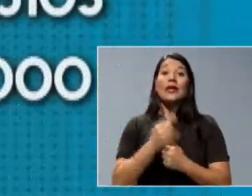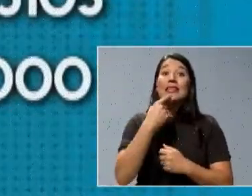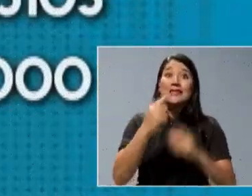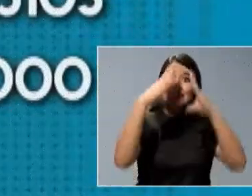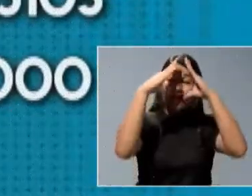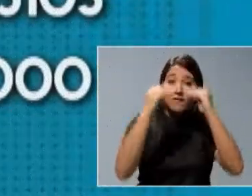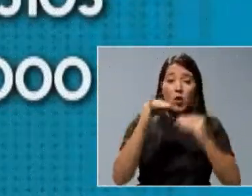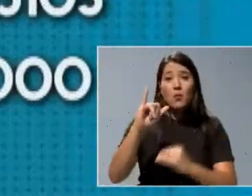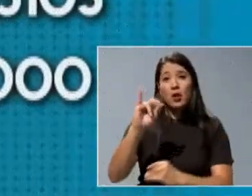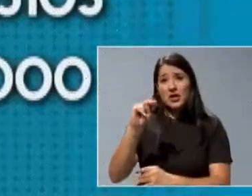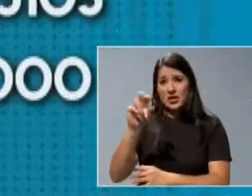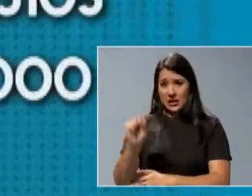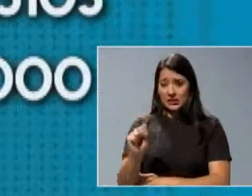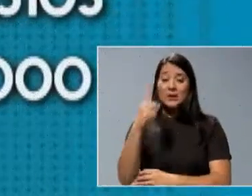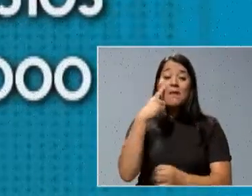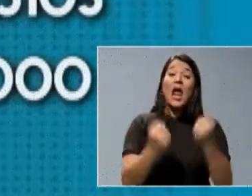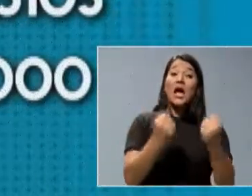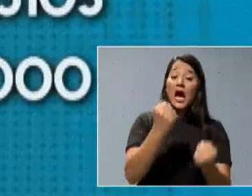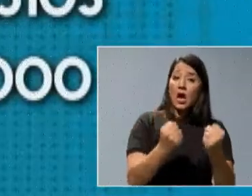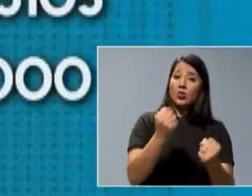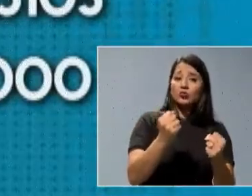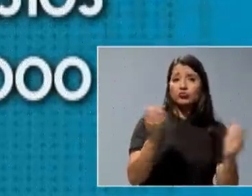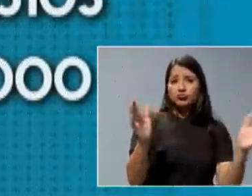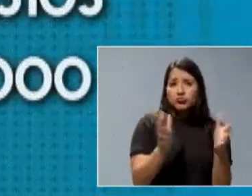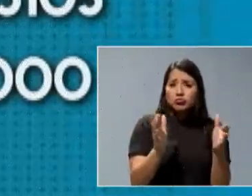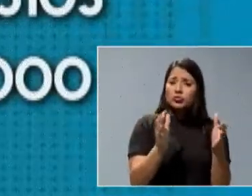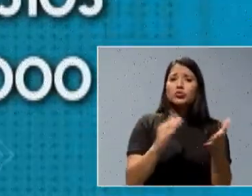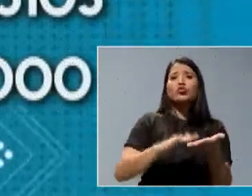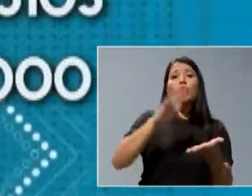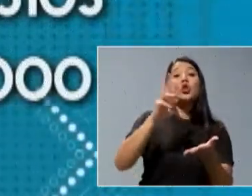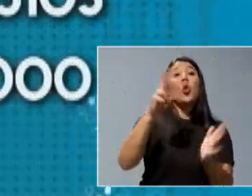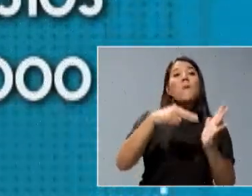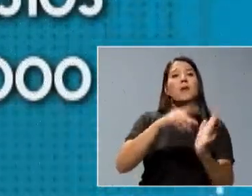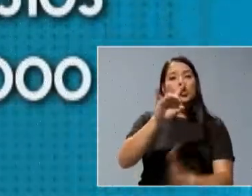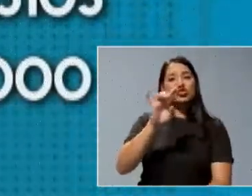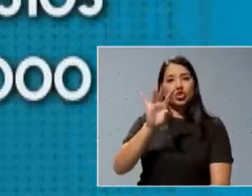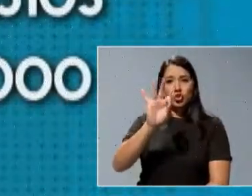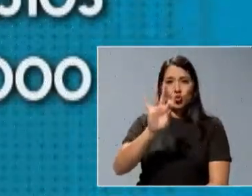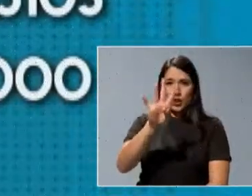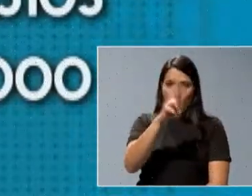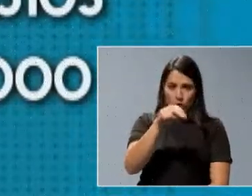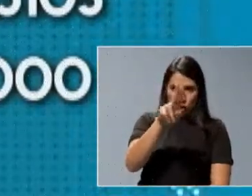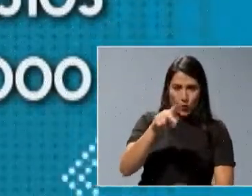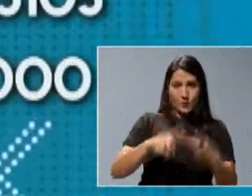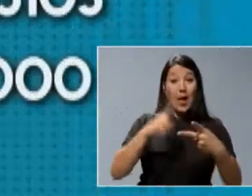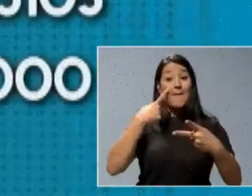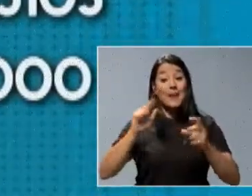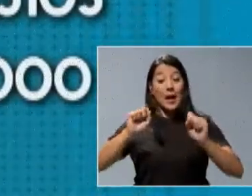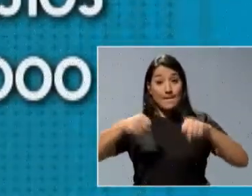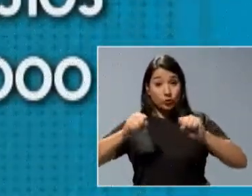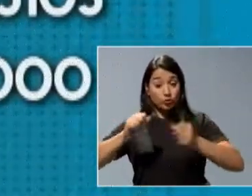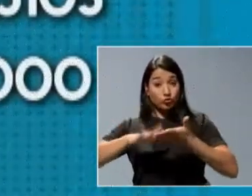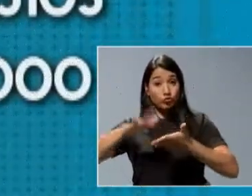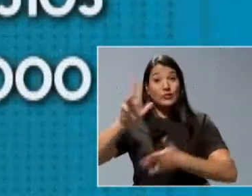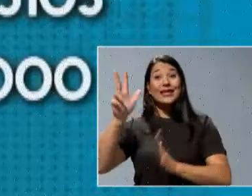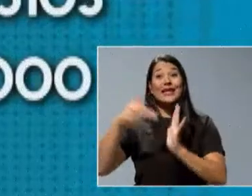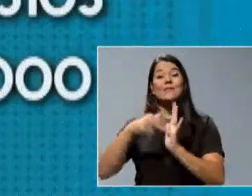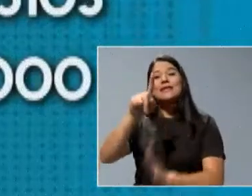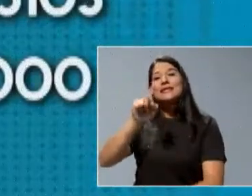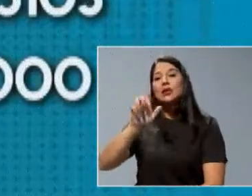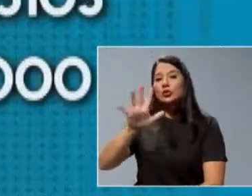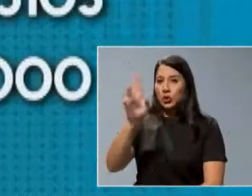en promedio para los vehículos particulares 2.894 colones, para las motocicletas